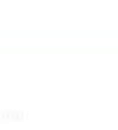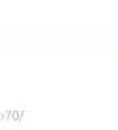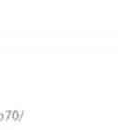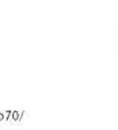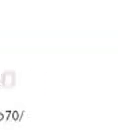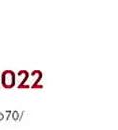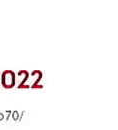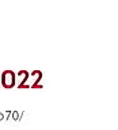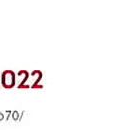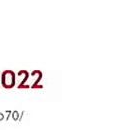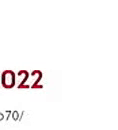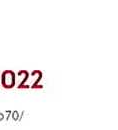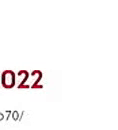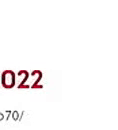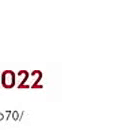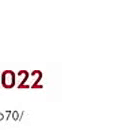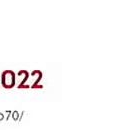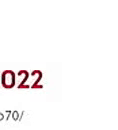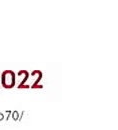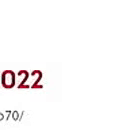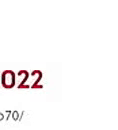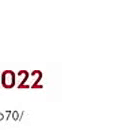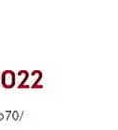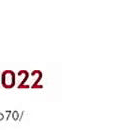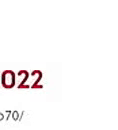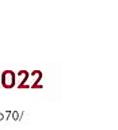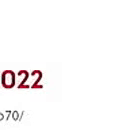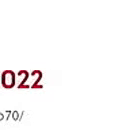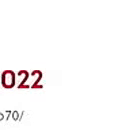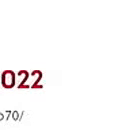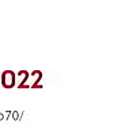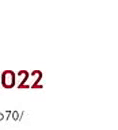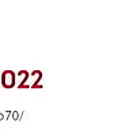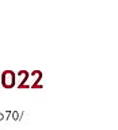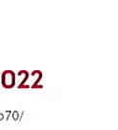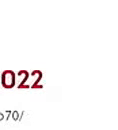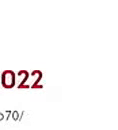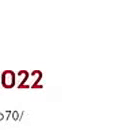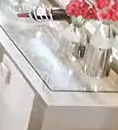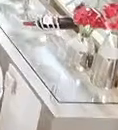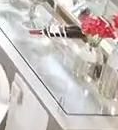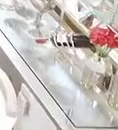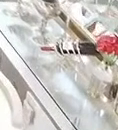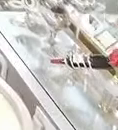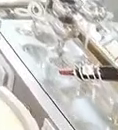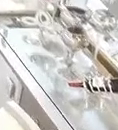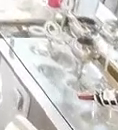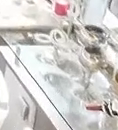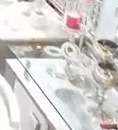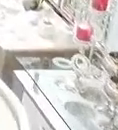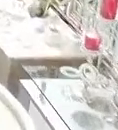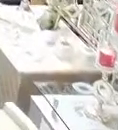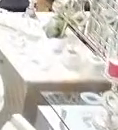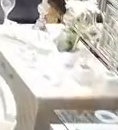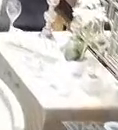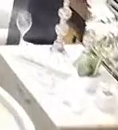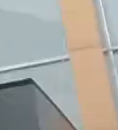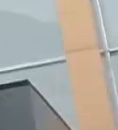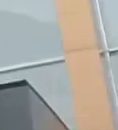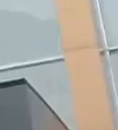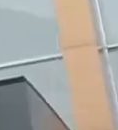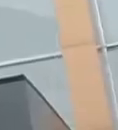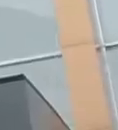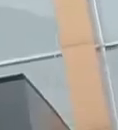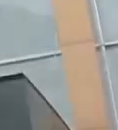para ganar. Del 7 de julio al 14 de septiembre, en Super Maxi, el placer de comprar. Si te quedaste con las ganas de comprar en